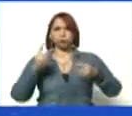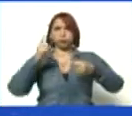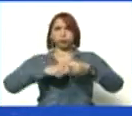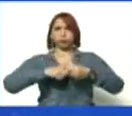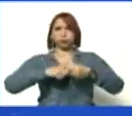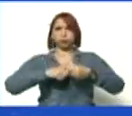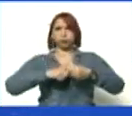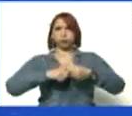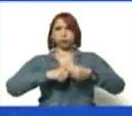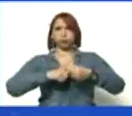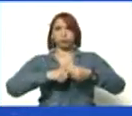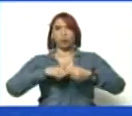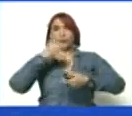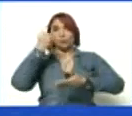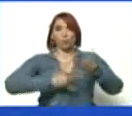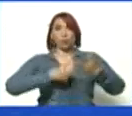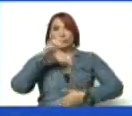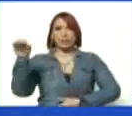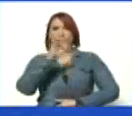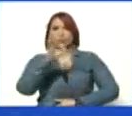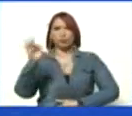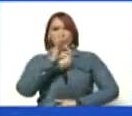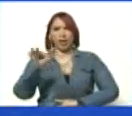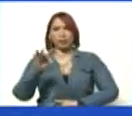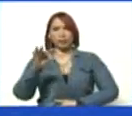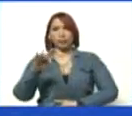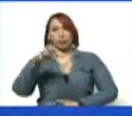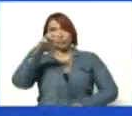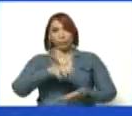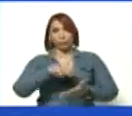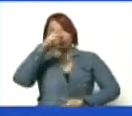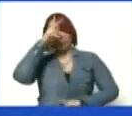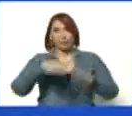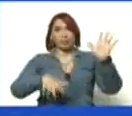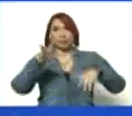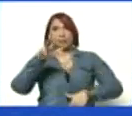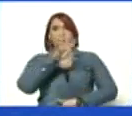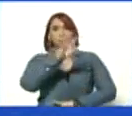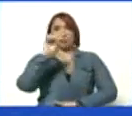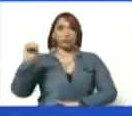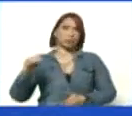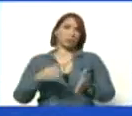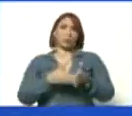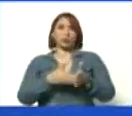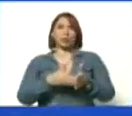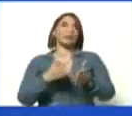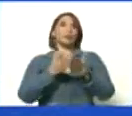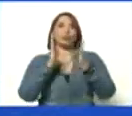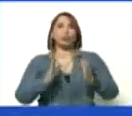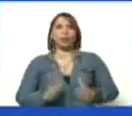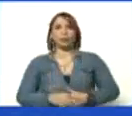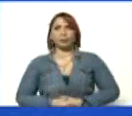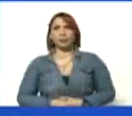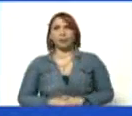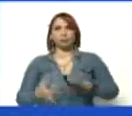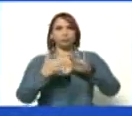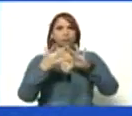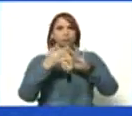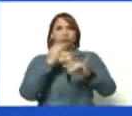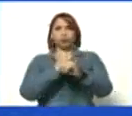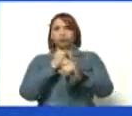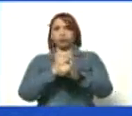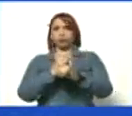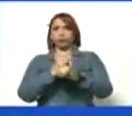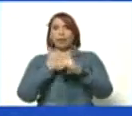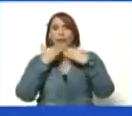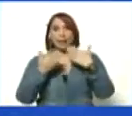el 100% en el estado Falcón de los 13.450 estudiantes, gracias a la conectividad de internet que por nuestro